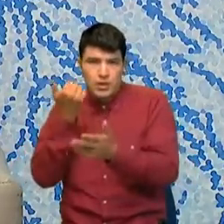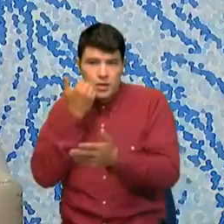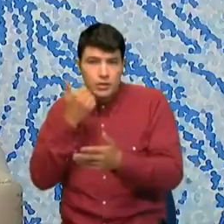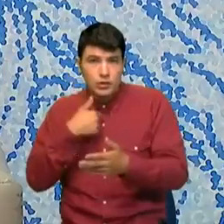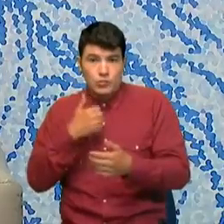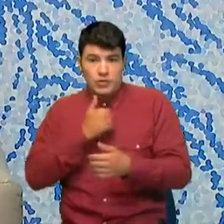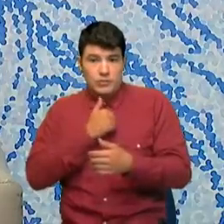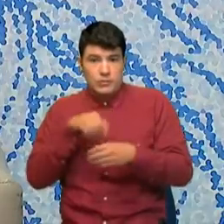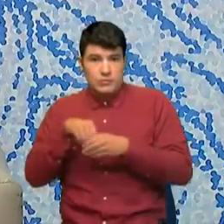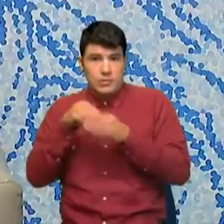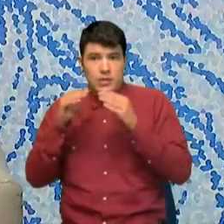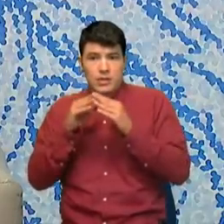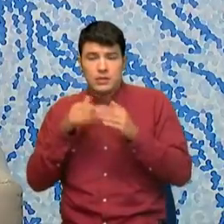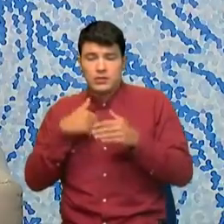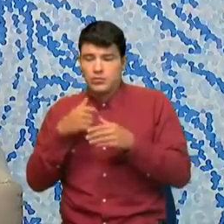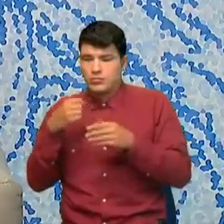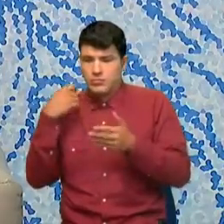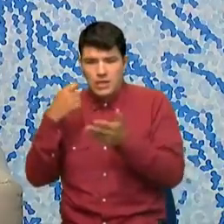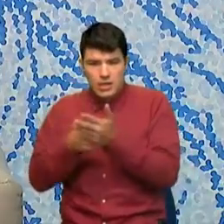totalmente.